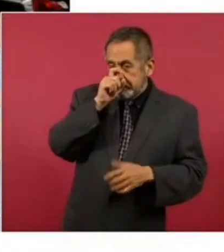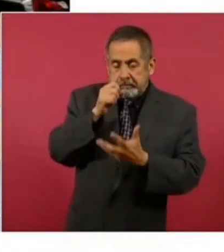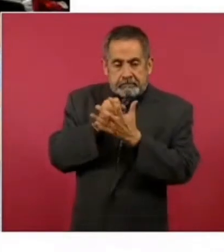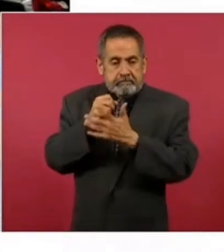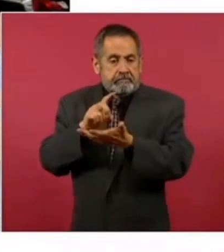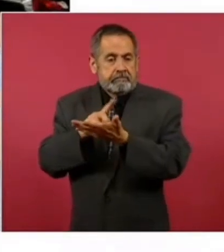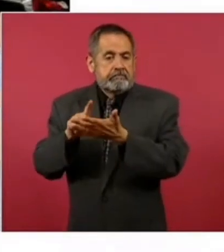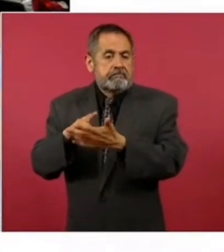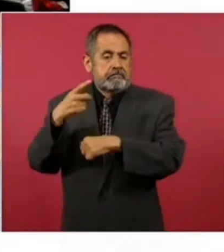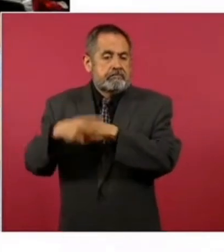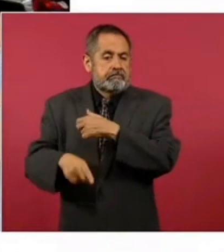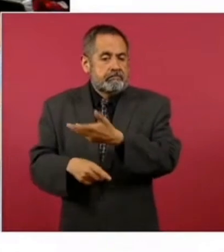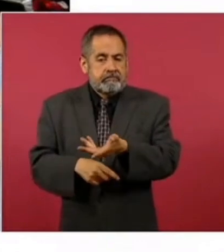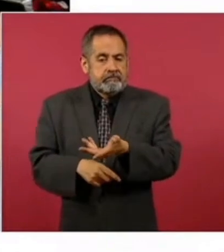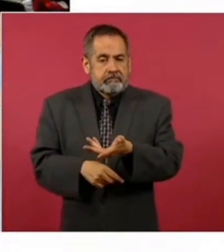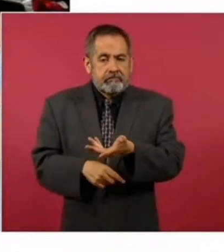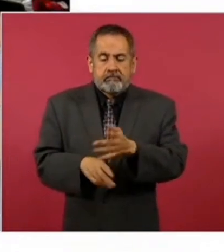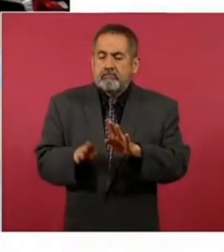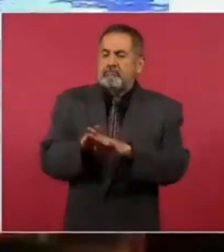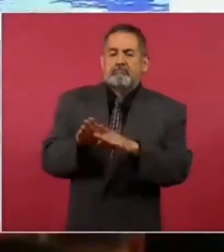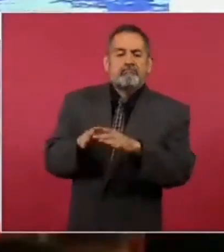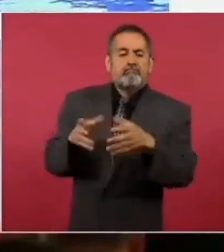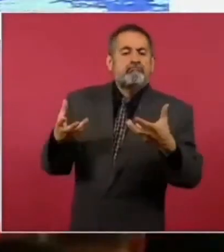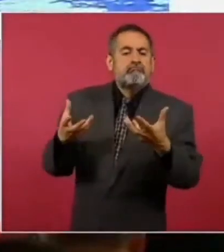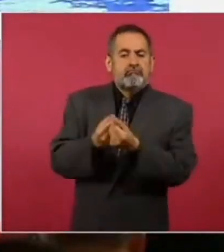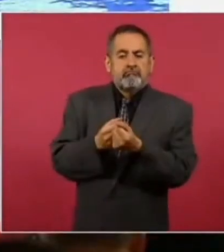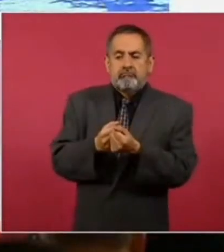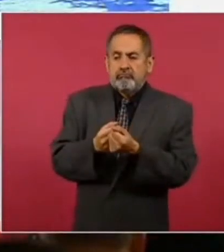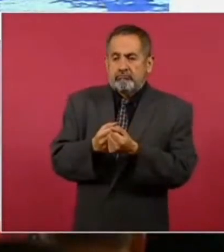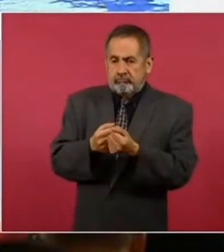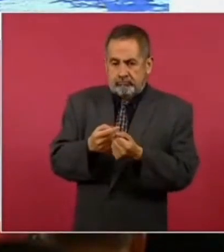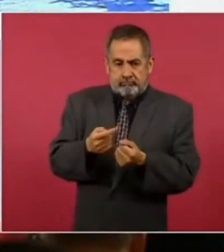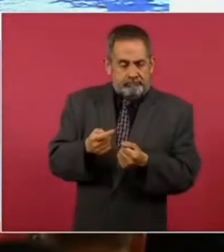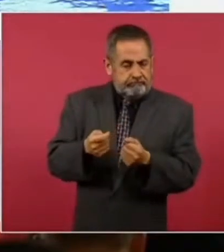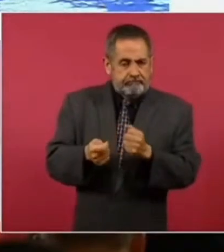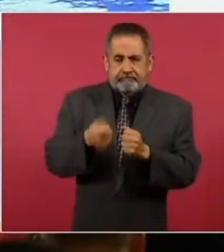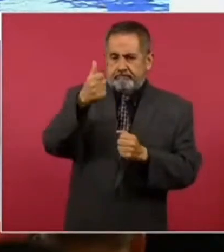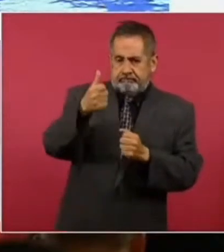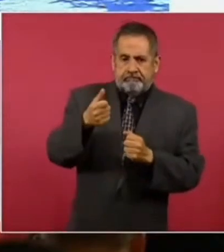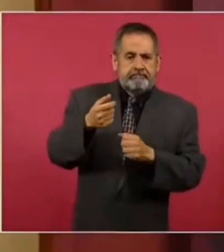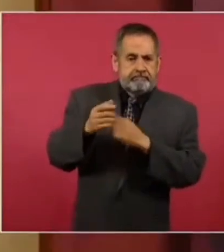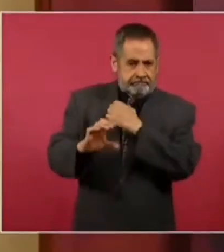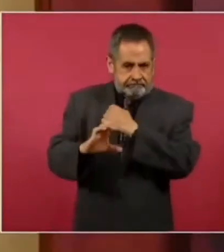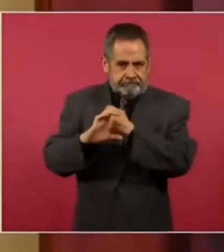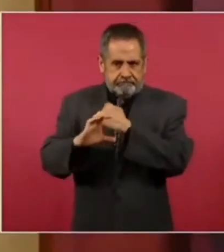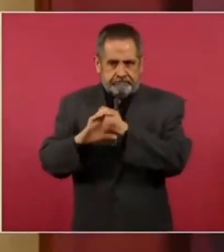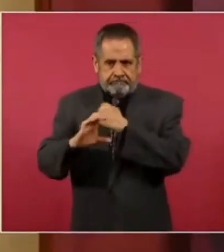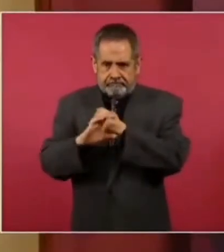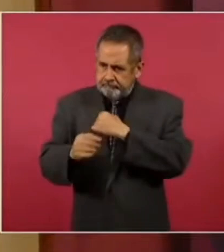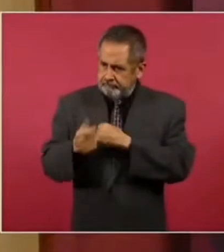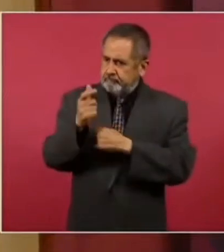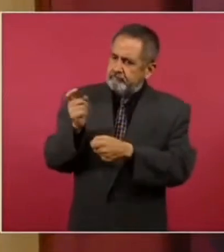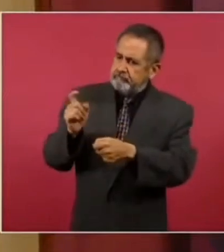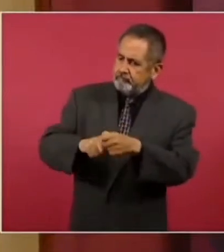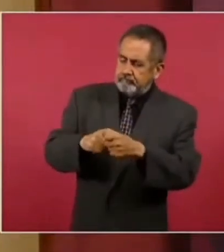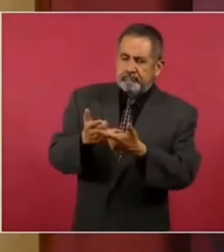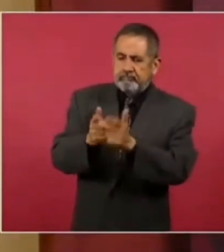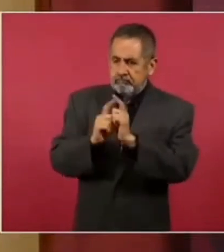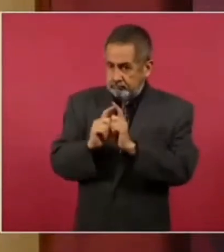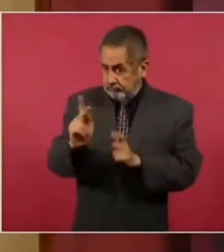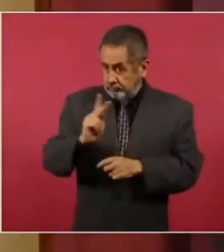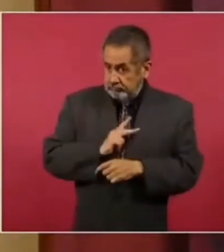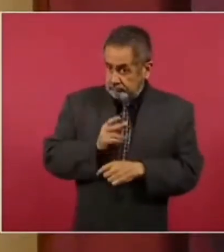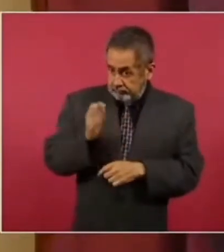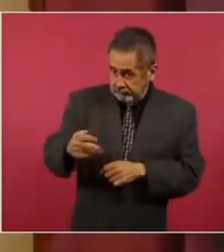se forma una especie de ritual de iniciación en donde las personas forman parte de una comunidad de identidad en